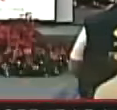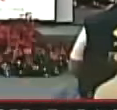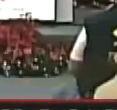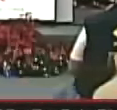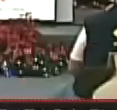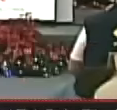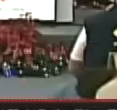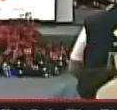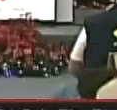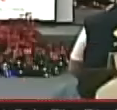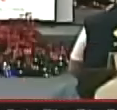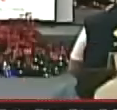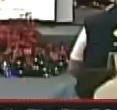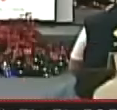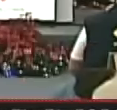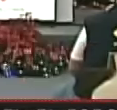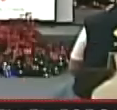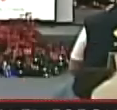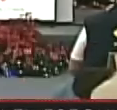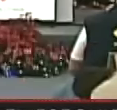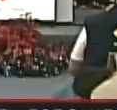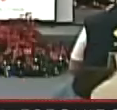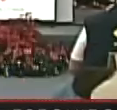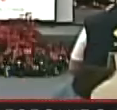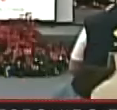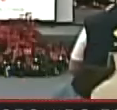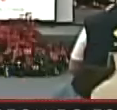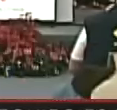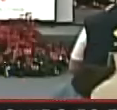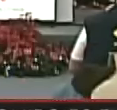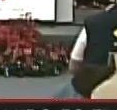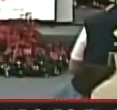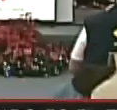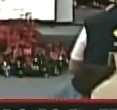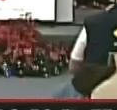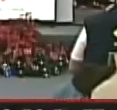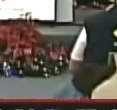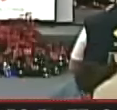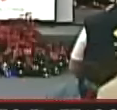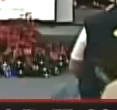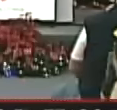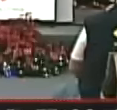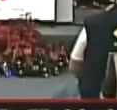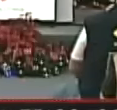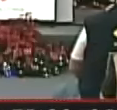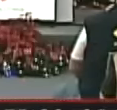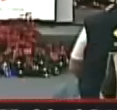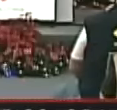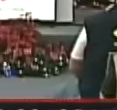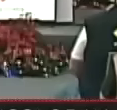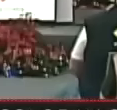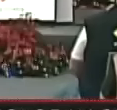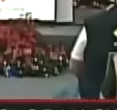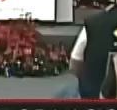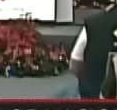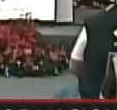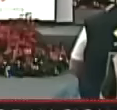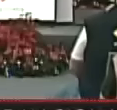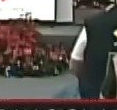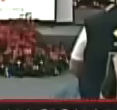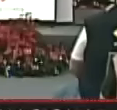rectores del Consejo Nacional Electoral, nos complacemos en darle